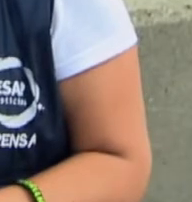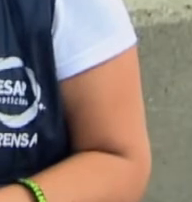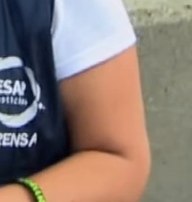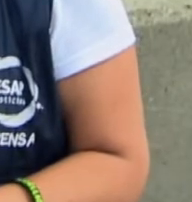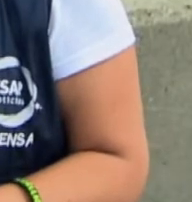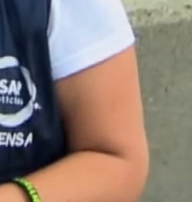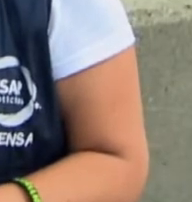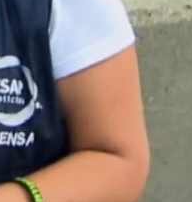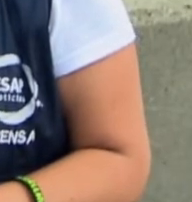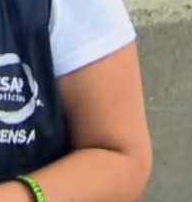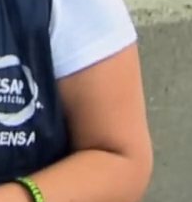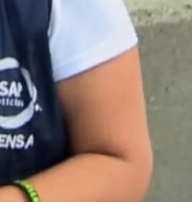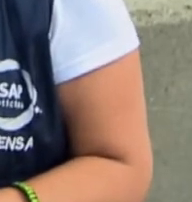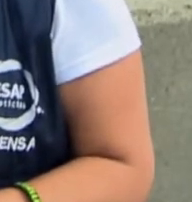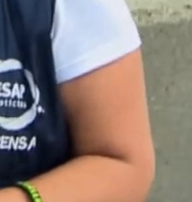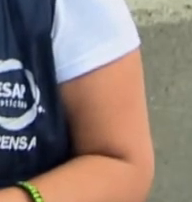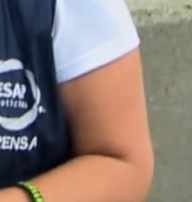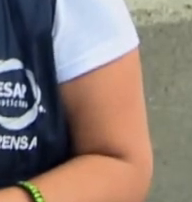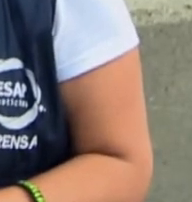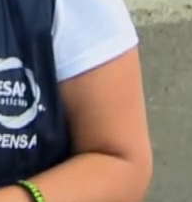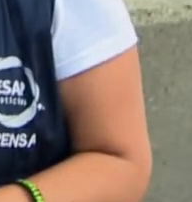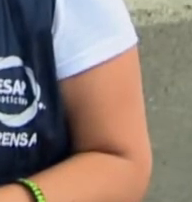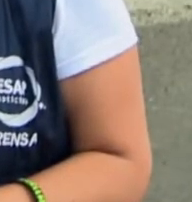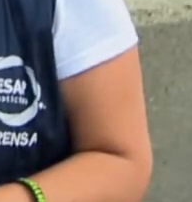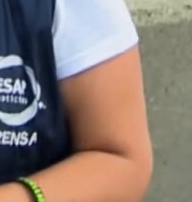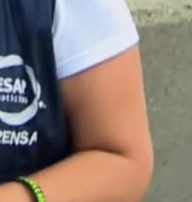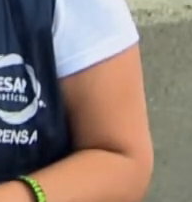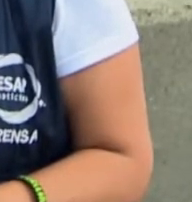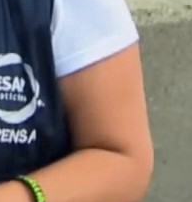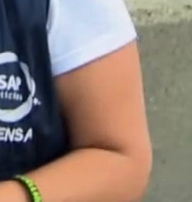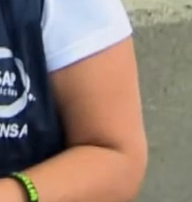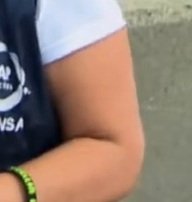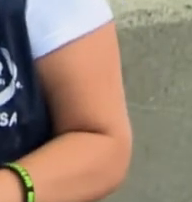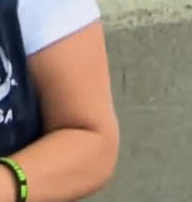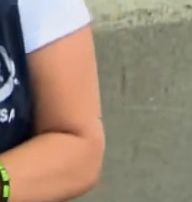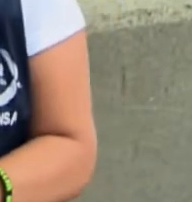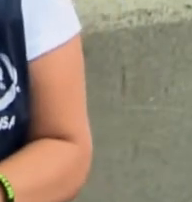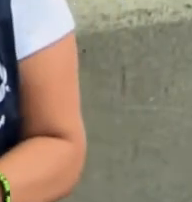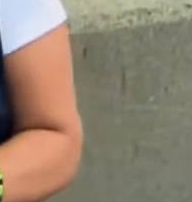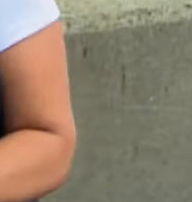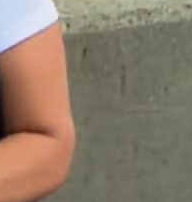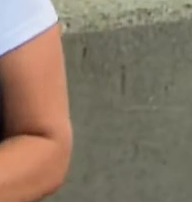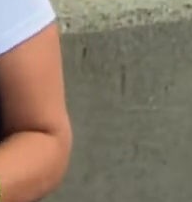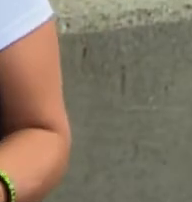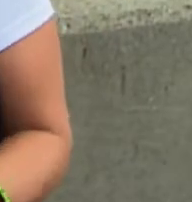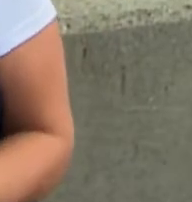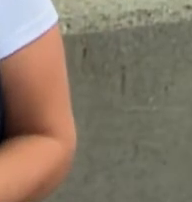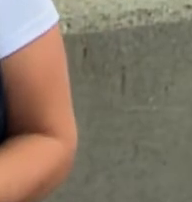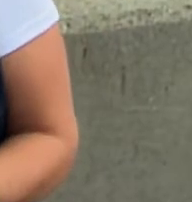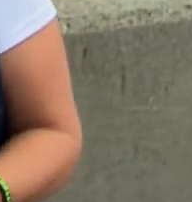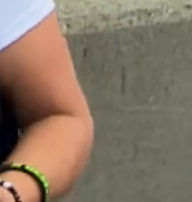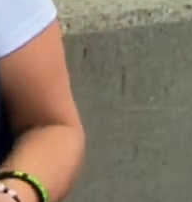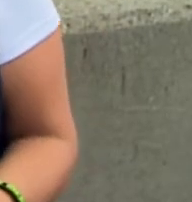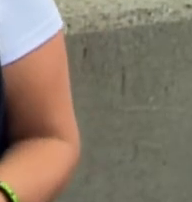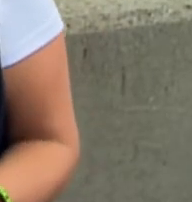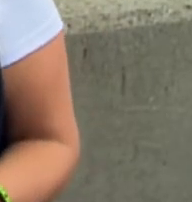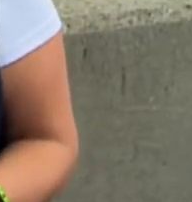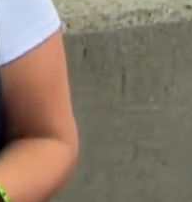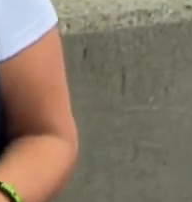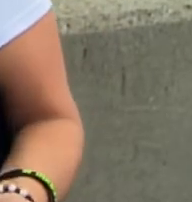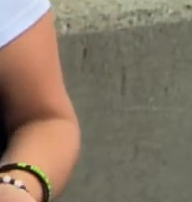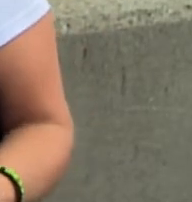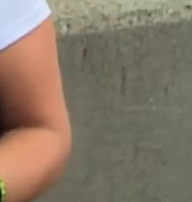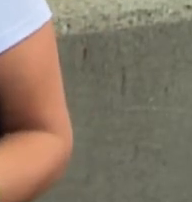ESAP Noticias. En esa oportunidad nos trasladamos a la territorial Antioquia Chocó. Los saludamos desde la ciudad de la eterna primavera,